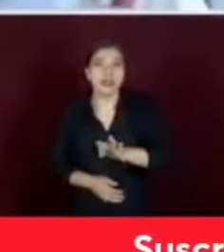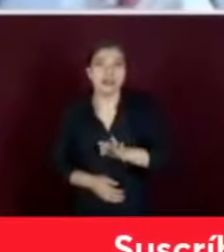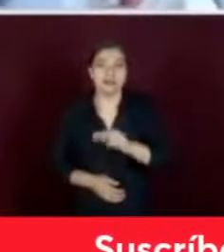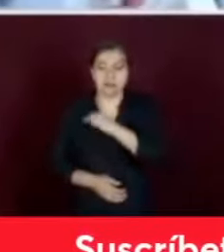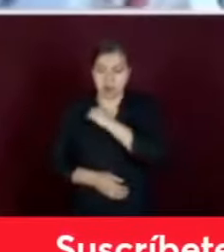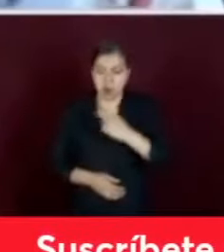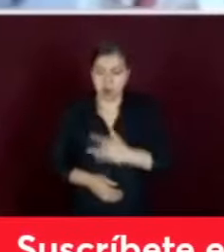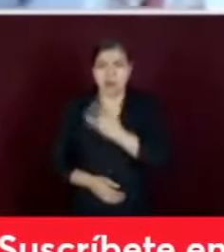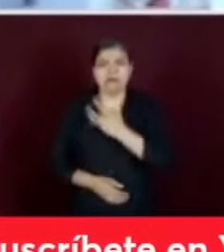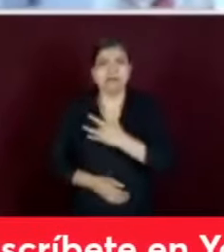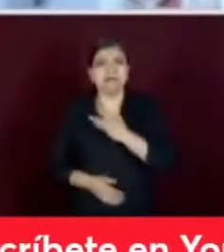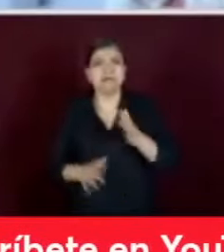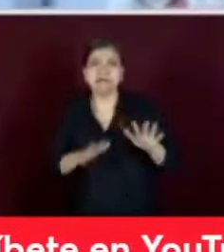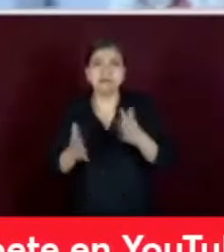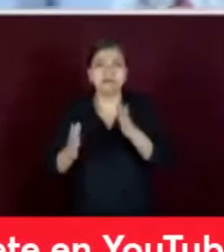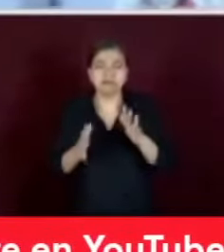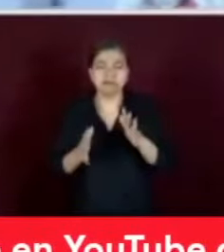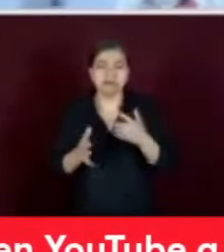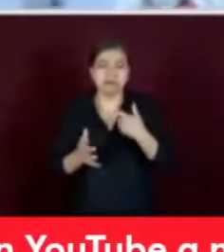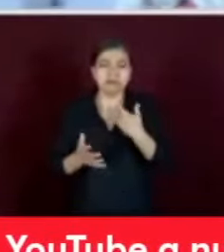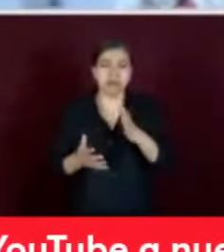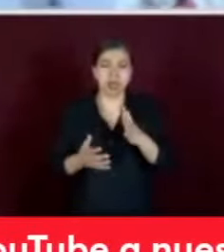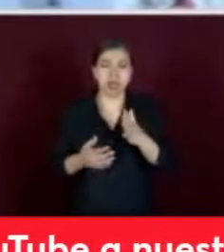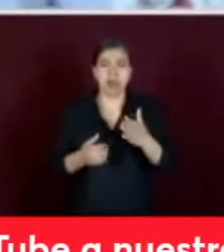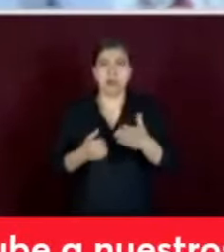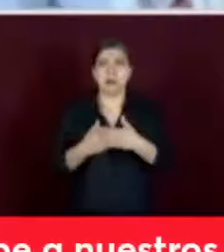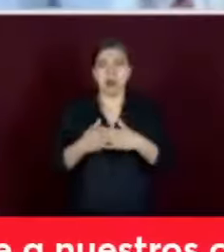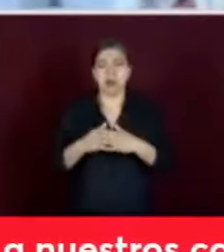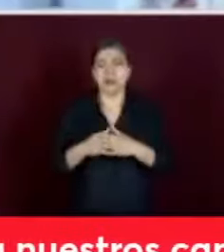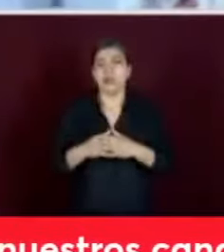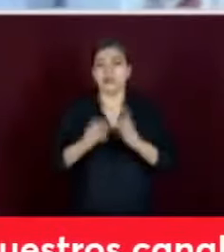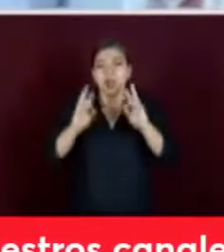Estimamos que juntamos en asambleas